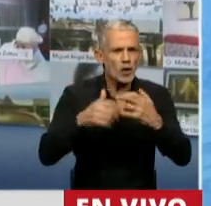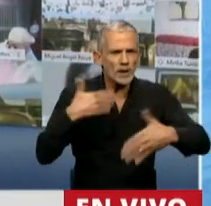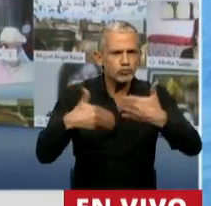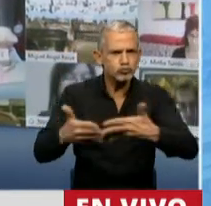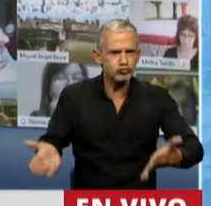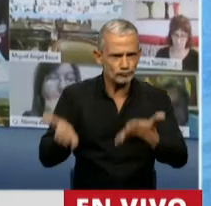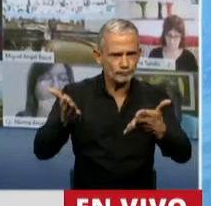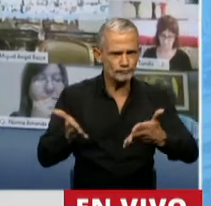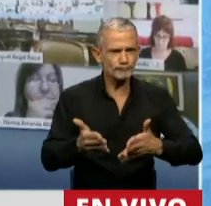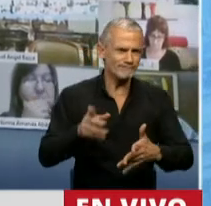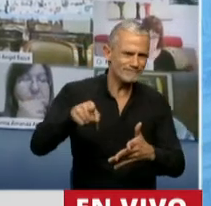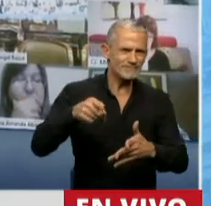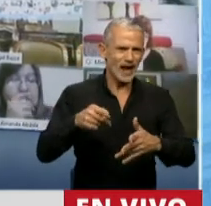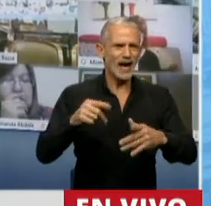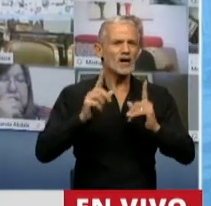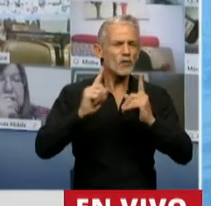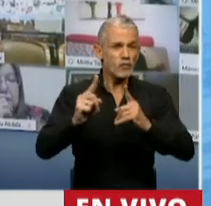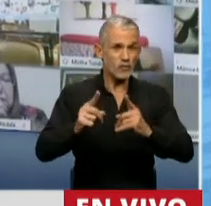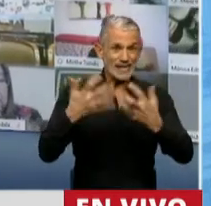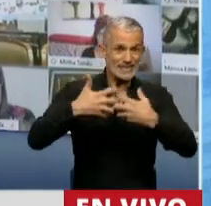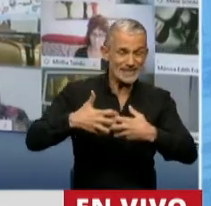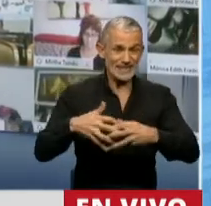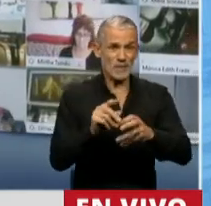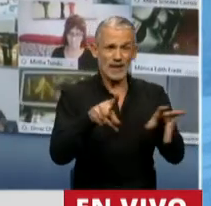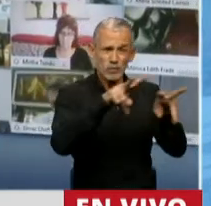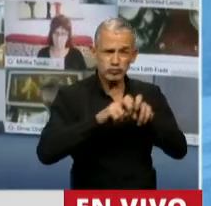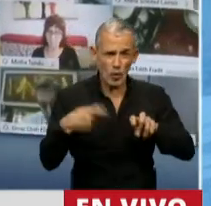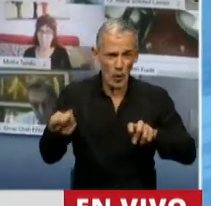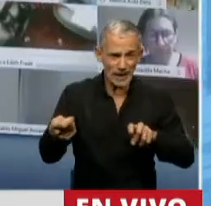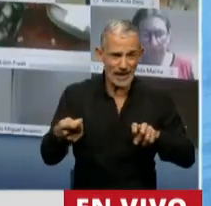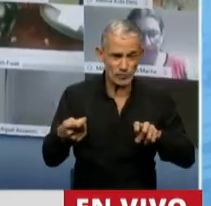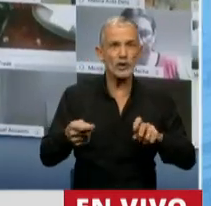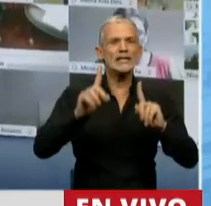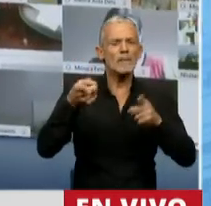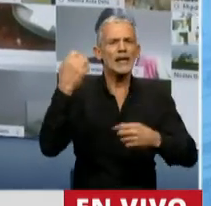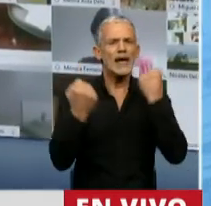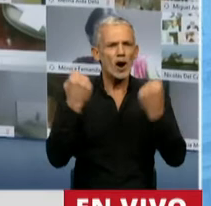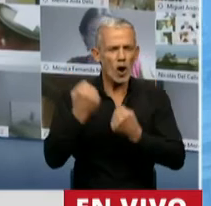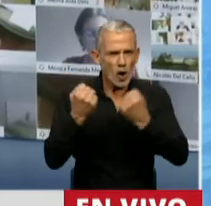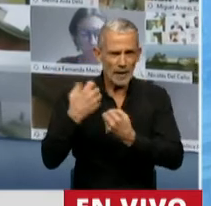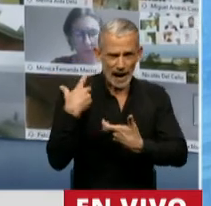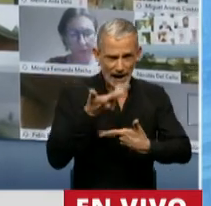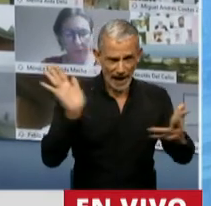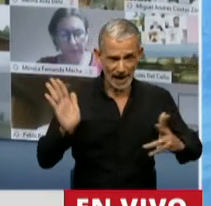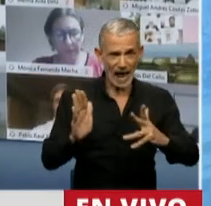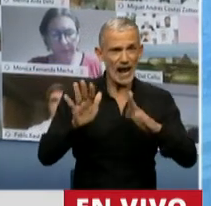real, promoviendo la sostenibilidad del sistema previsional y de la economía en general.